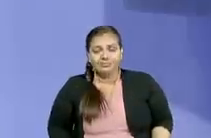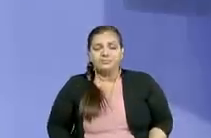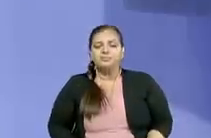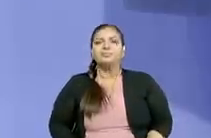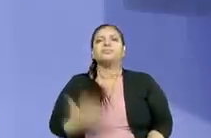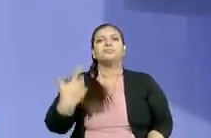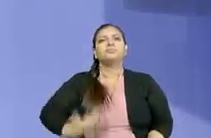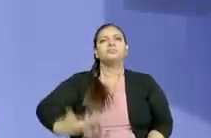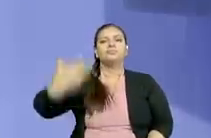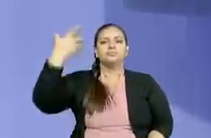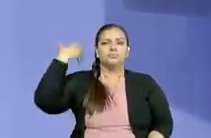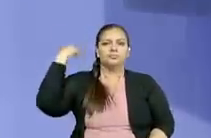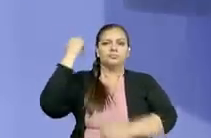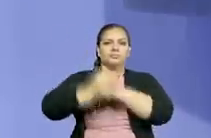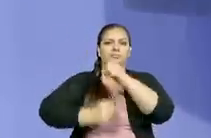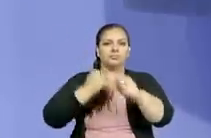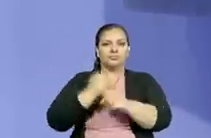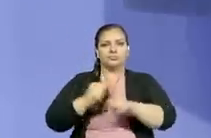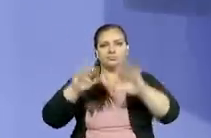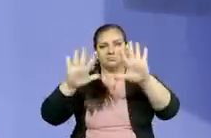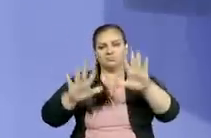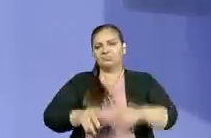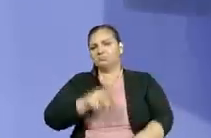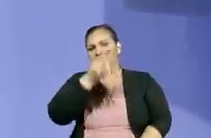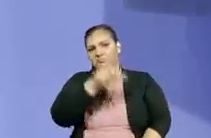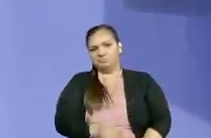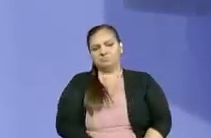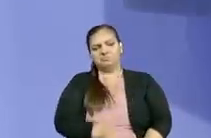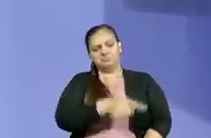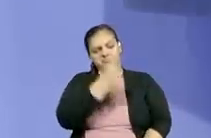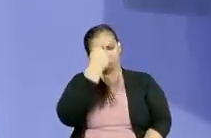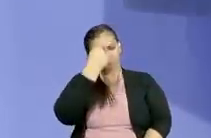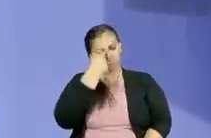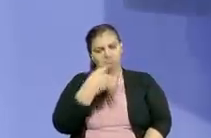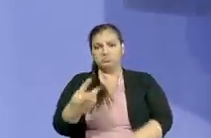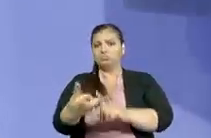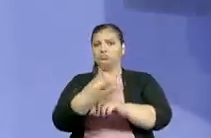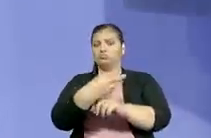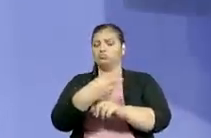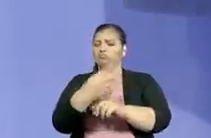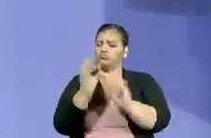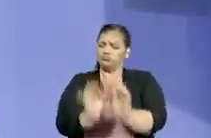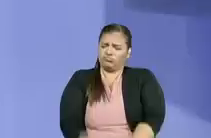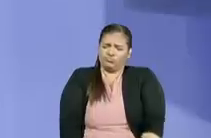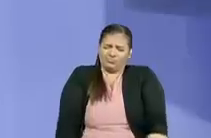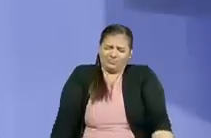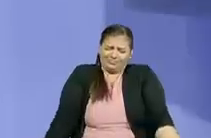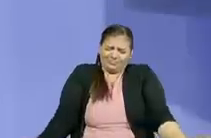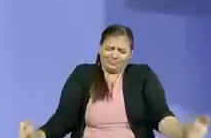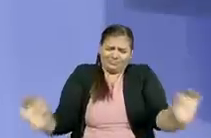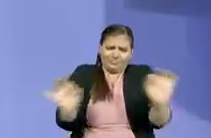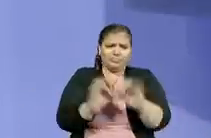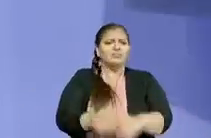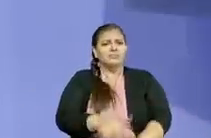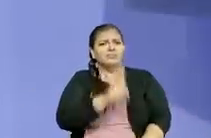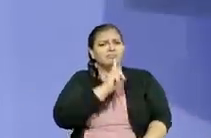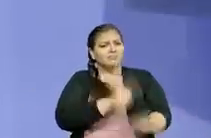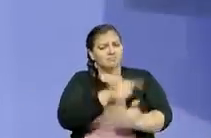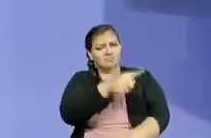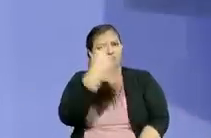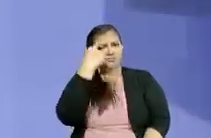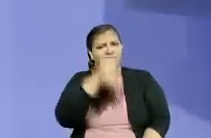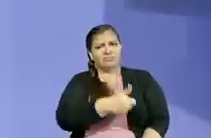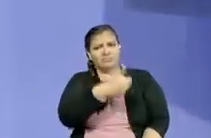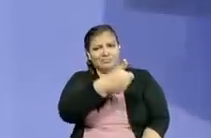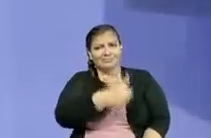se solucionan y otras nacen. Hace 10 años alguien pensaba que la internet iba a ser una necesidad vital, popular. En lo absoluto. Hoy lo